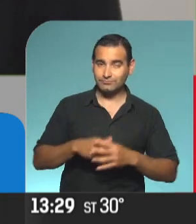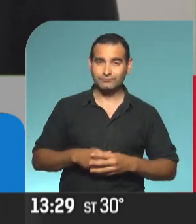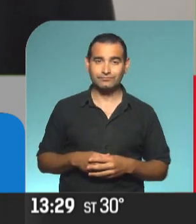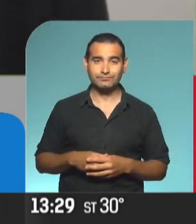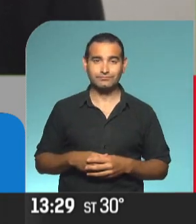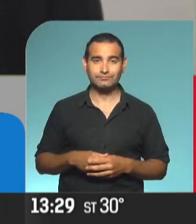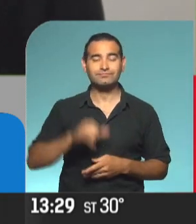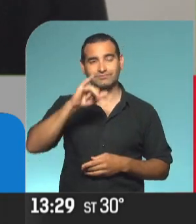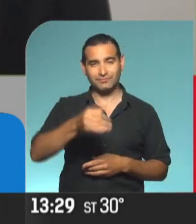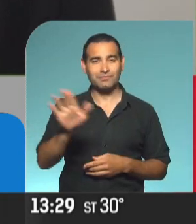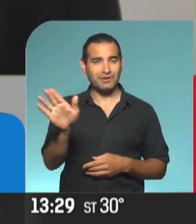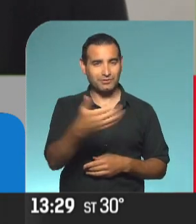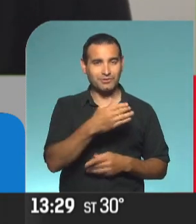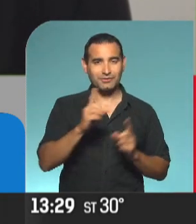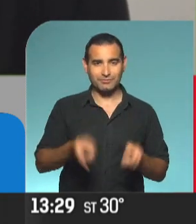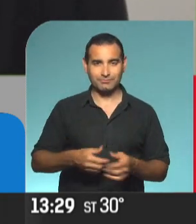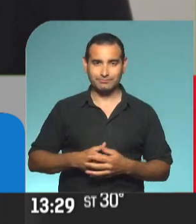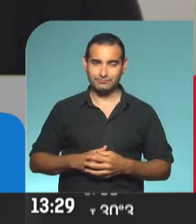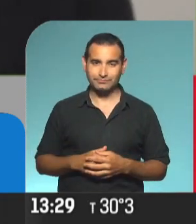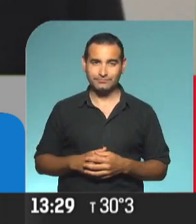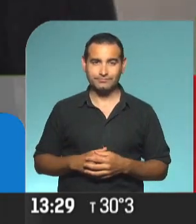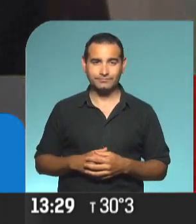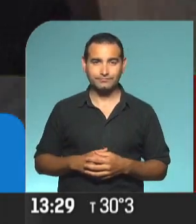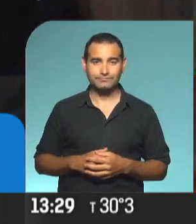para todos ustedes para todos